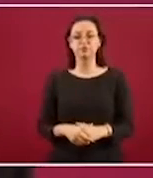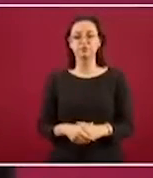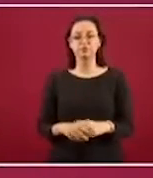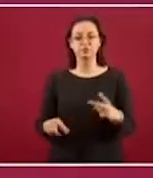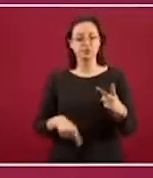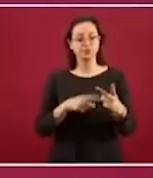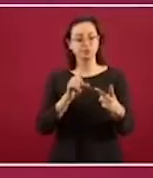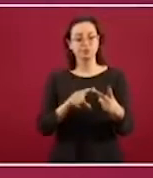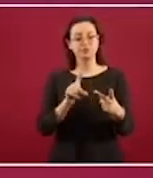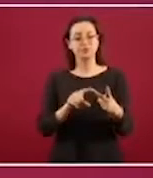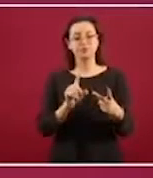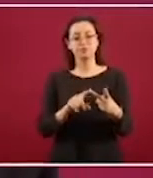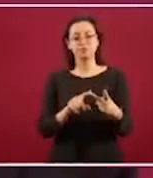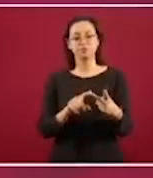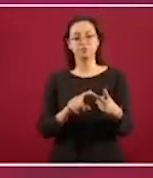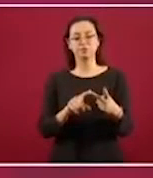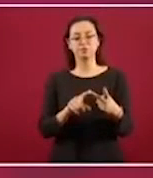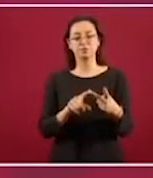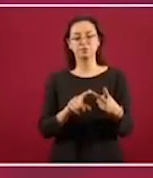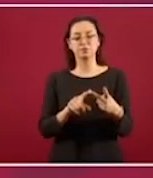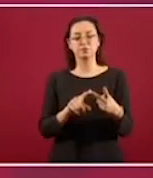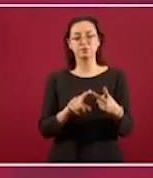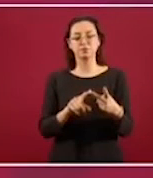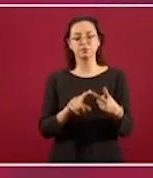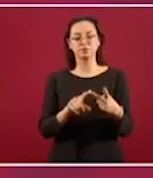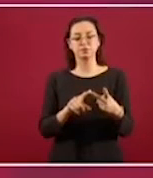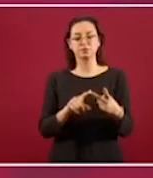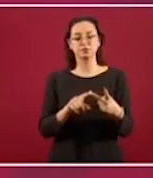Segundo, que esos recursos ayuden